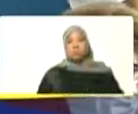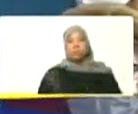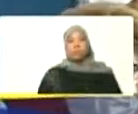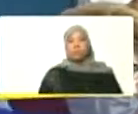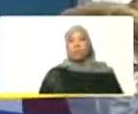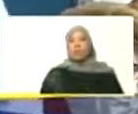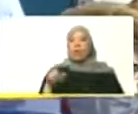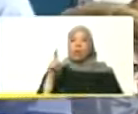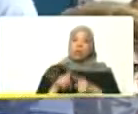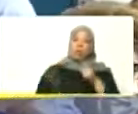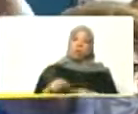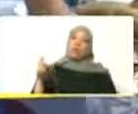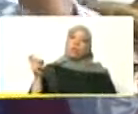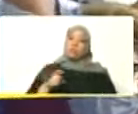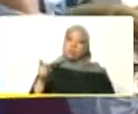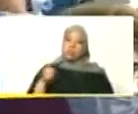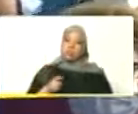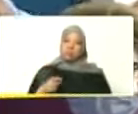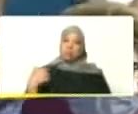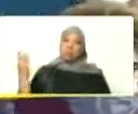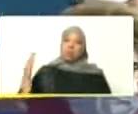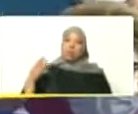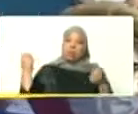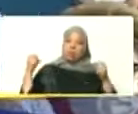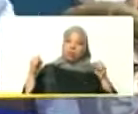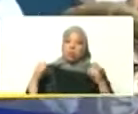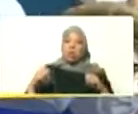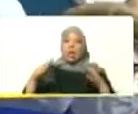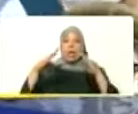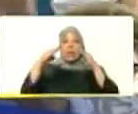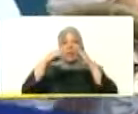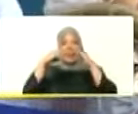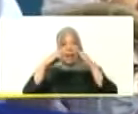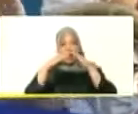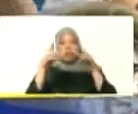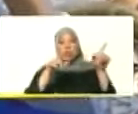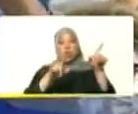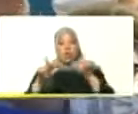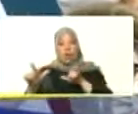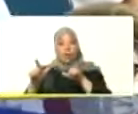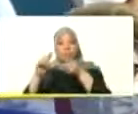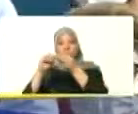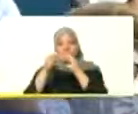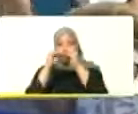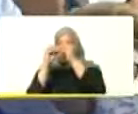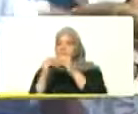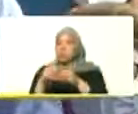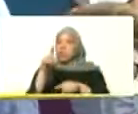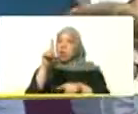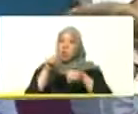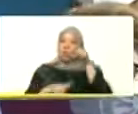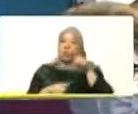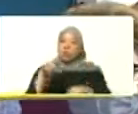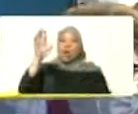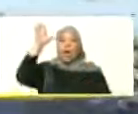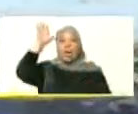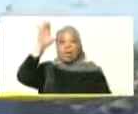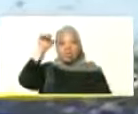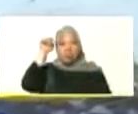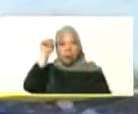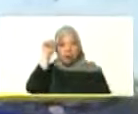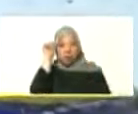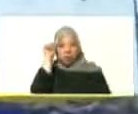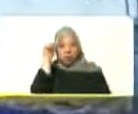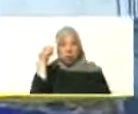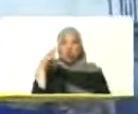todo el material que necesita. Aquí vamos a impermeabilizar, aquí vamos a pintar, arreglar todos los baños, arreglar la cocina, arreglar